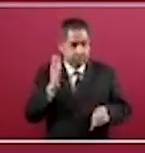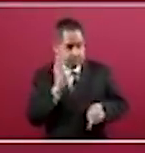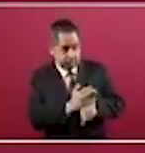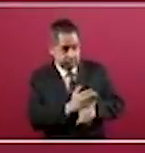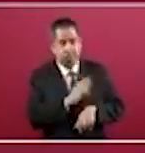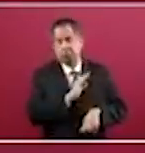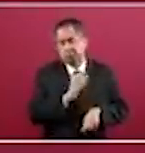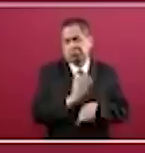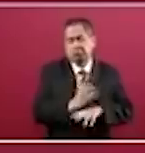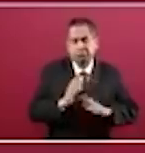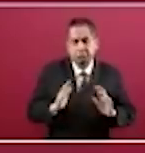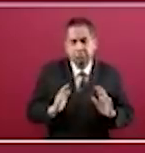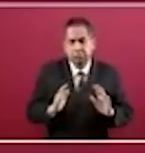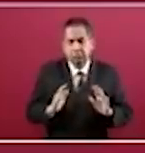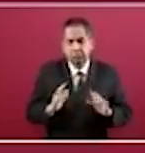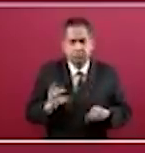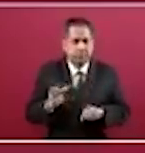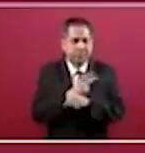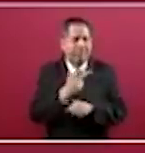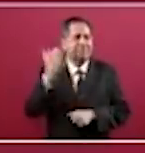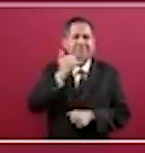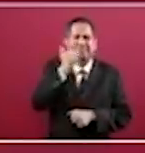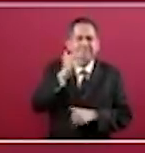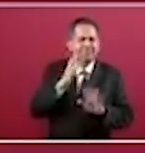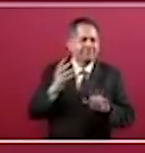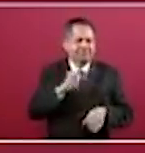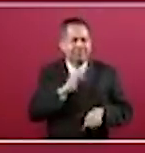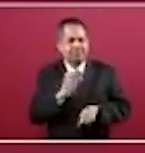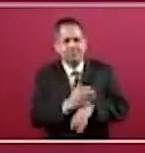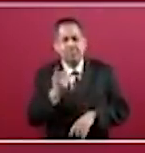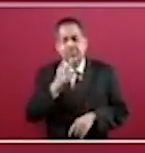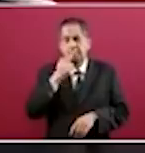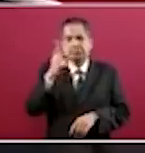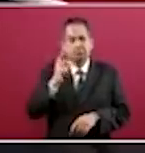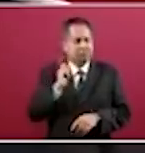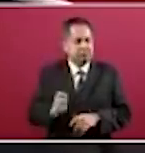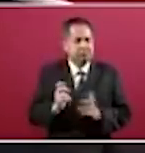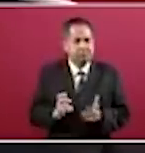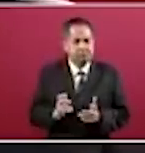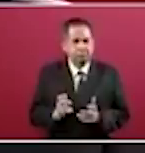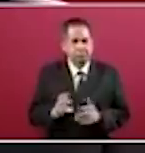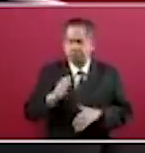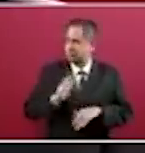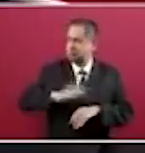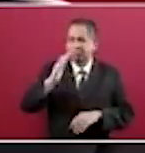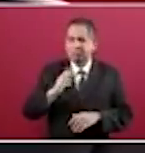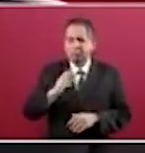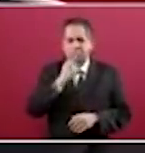se puede castigar errores del pasado, pero lo mejor, lo que tiene